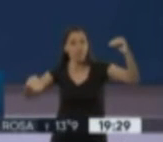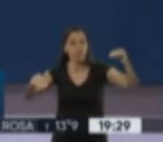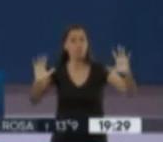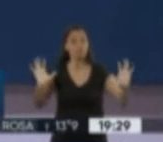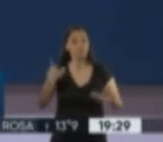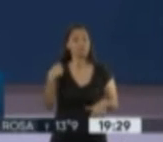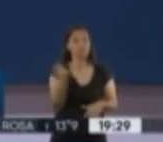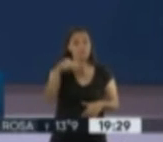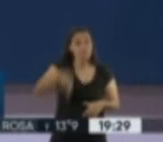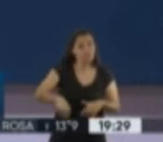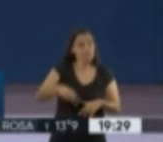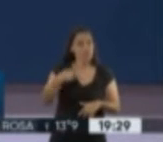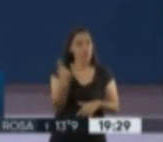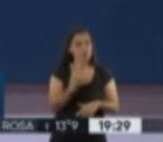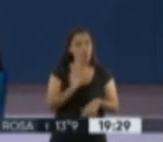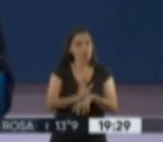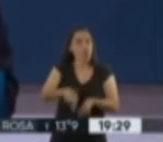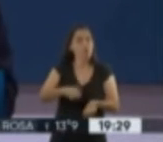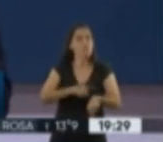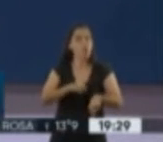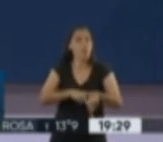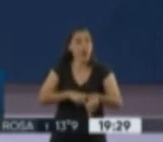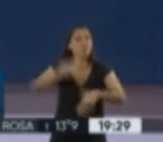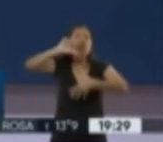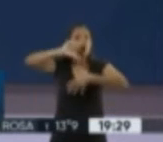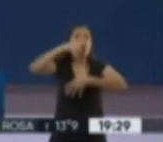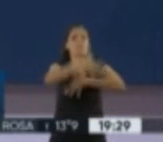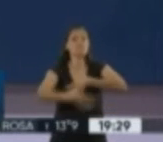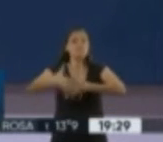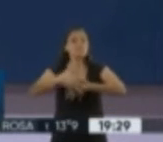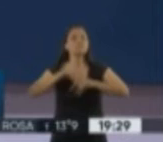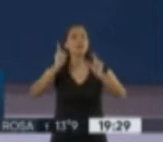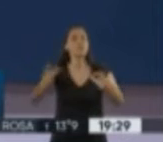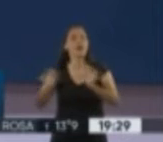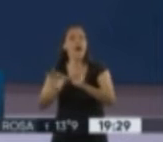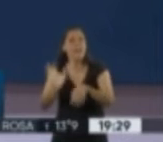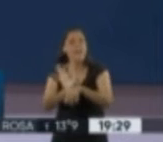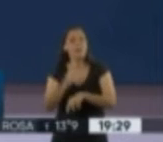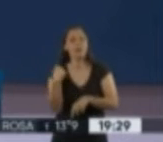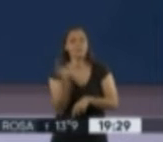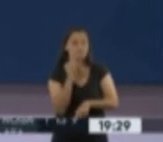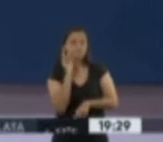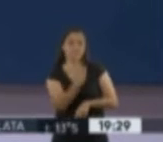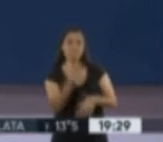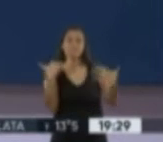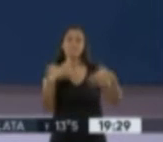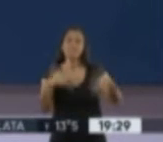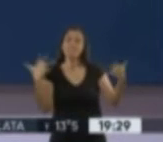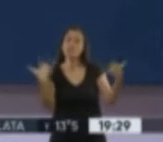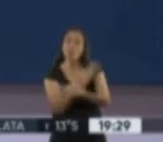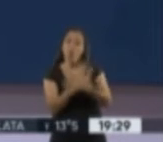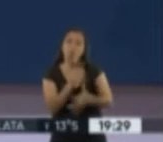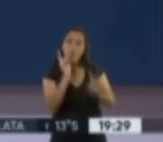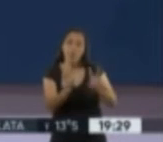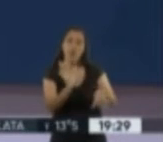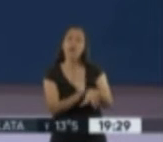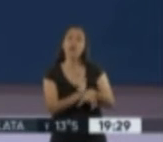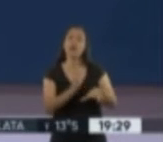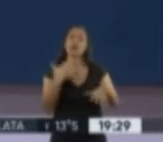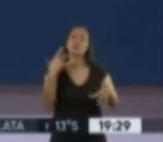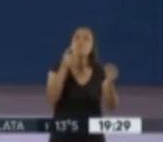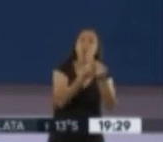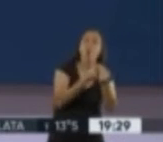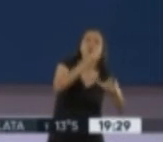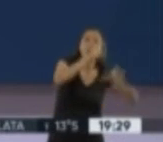ser respetado y volver a ser la plataforma política regional para la cual fue creada. Eso fue parte del discurso del presidente